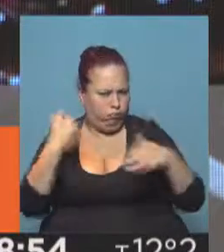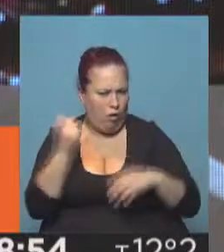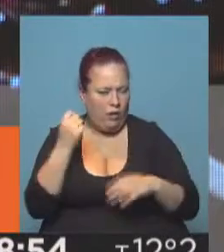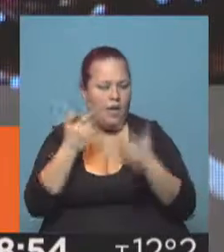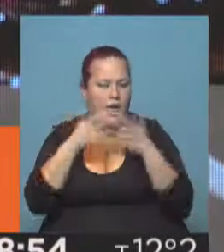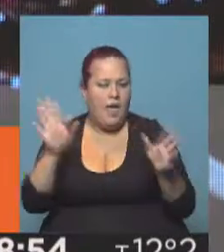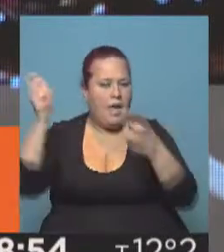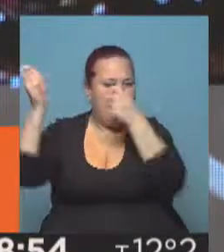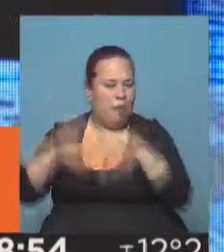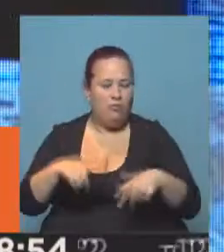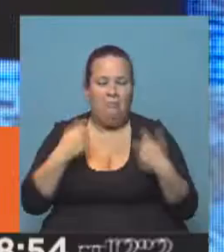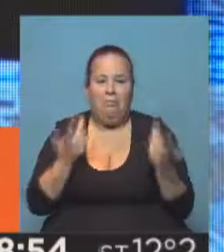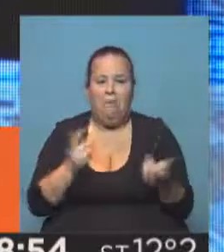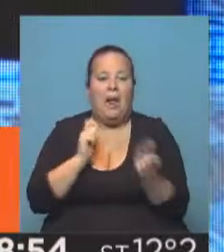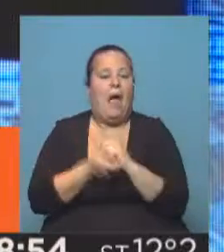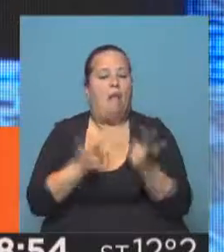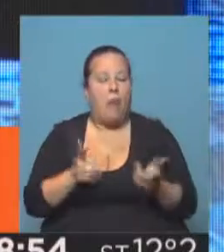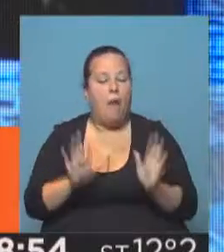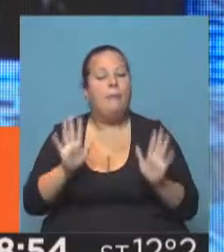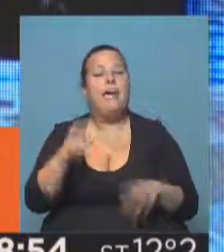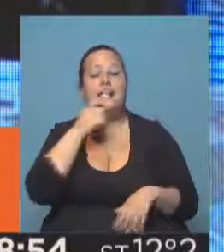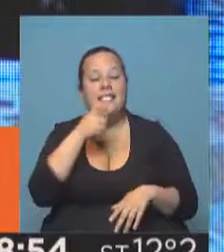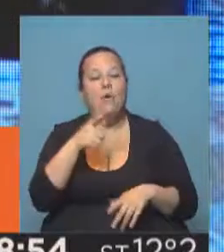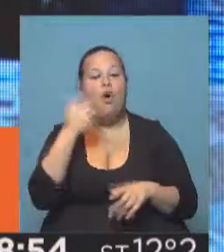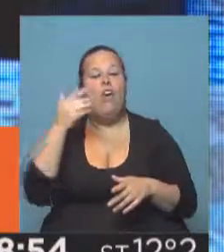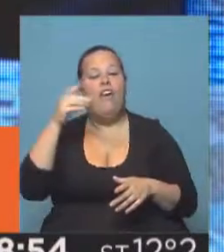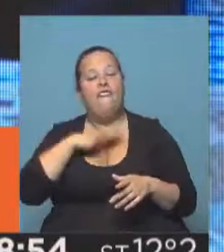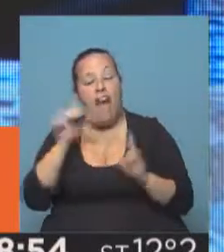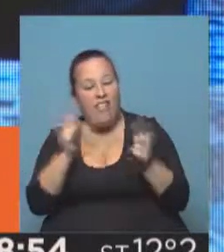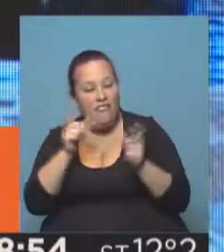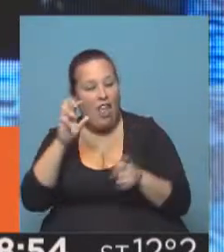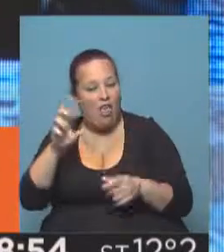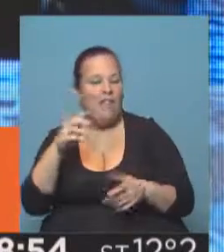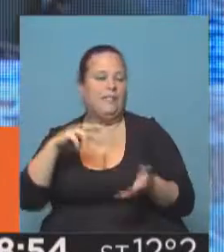apertura de las importaciones no generó ningún daño. Pero si vos tenés cierto atraso cambiario, ahí sí hay un